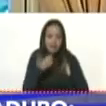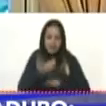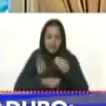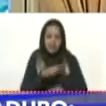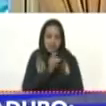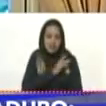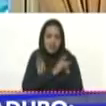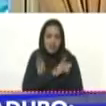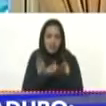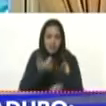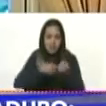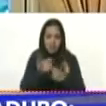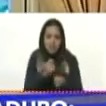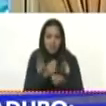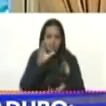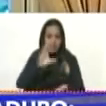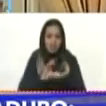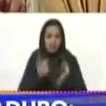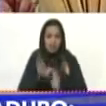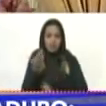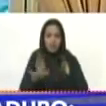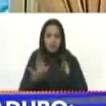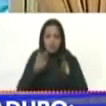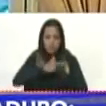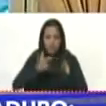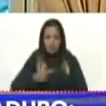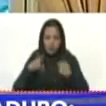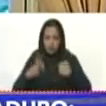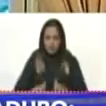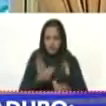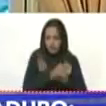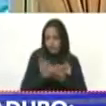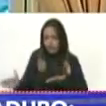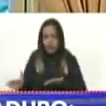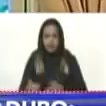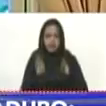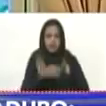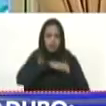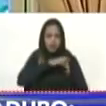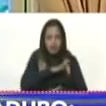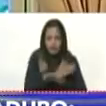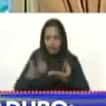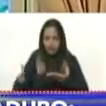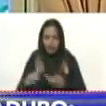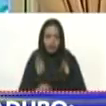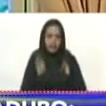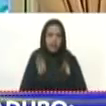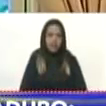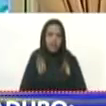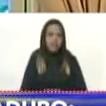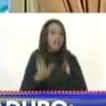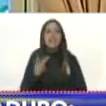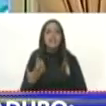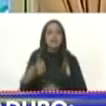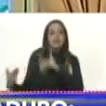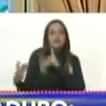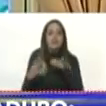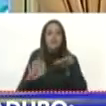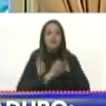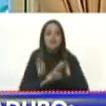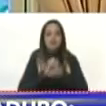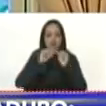el capital, el dinero es el centro y el ser humano está por fuera, la sociedad está por fuera. Ese es un gran debate de los modelos, entre